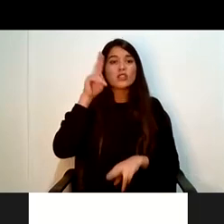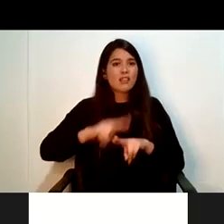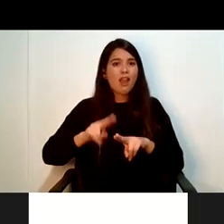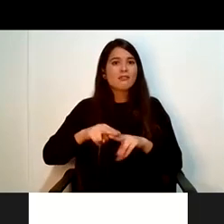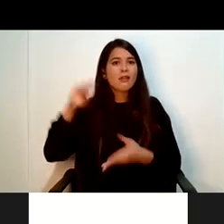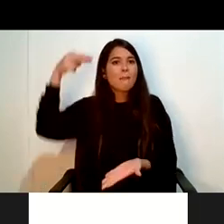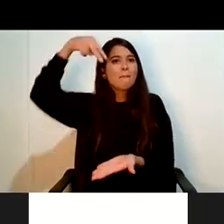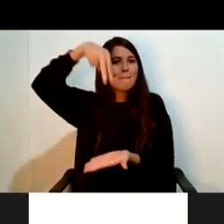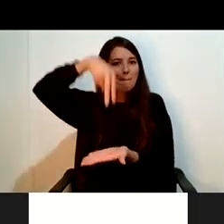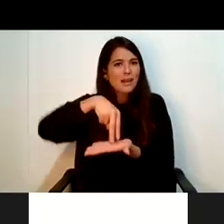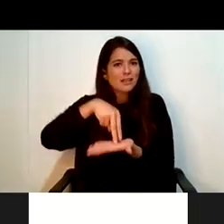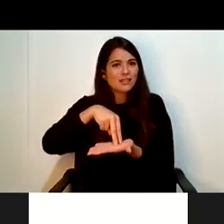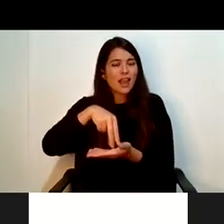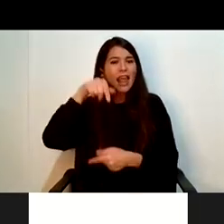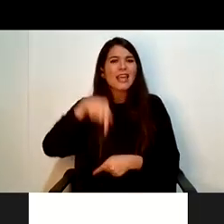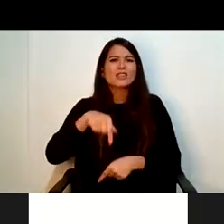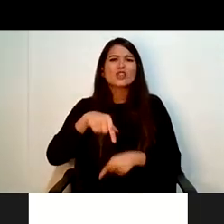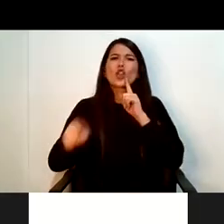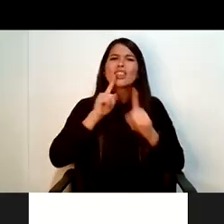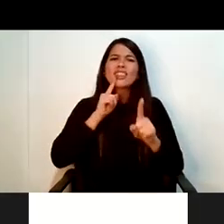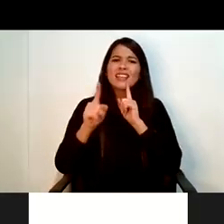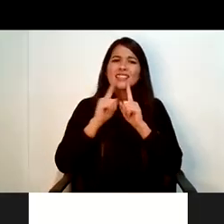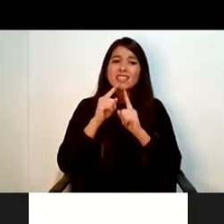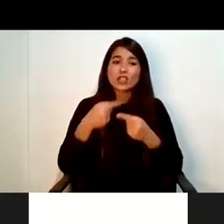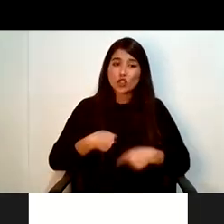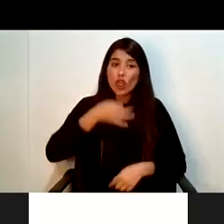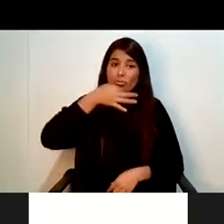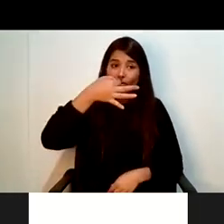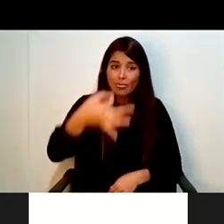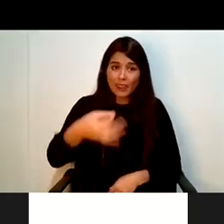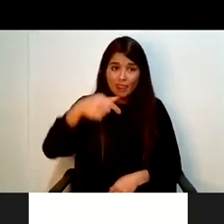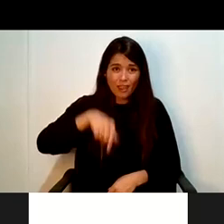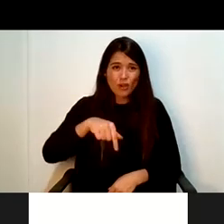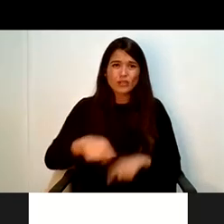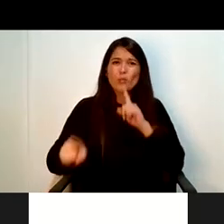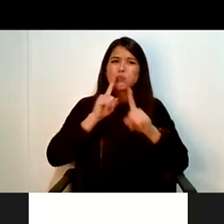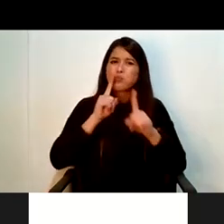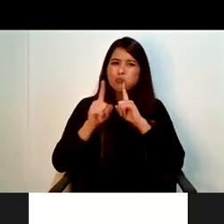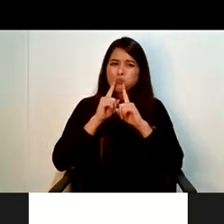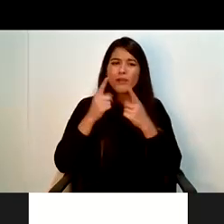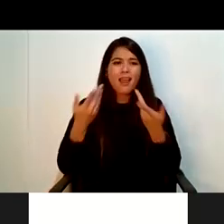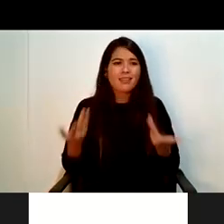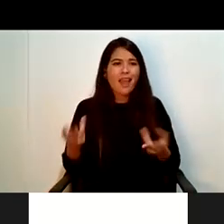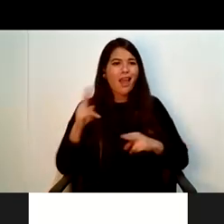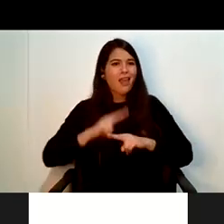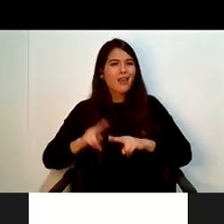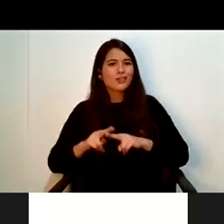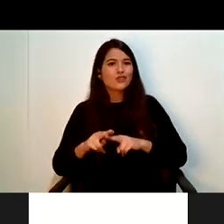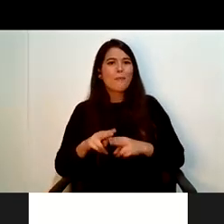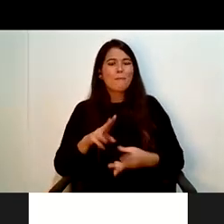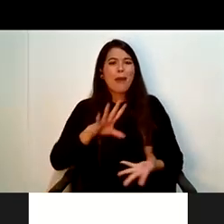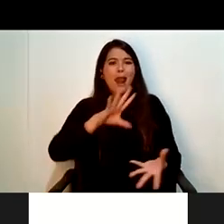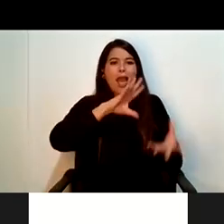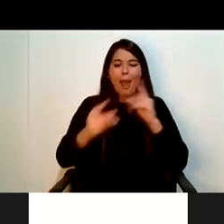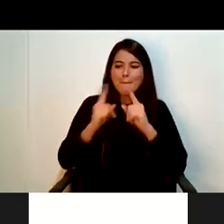estos test a los cuales yo hago referencia son test que están hechos para aplicarlo de